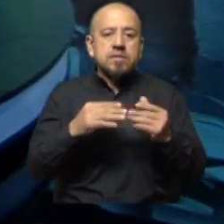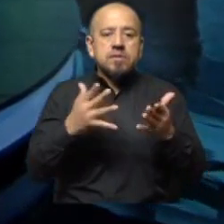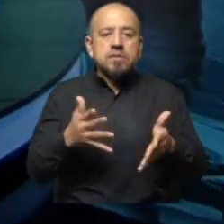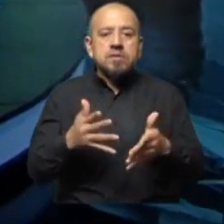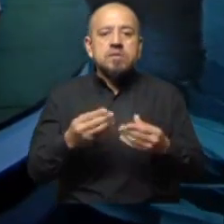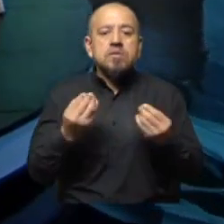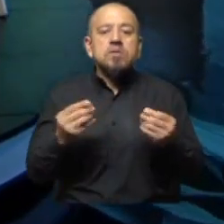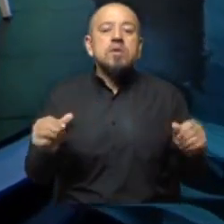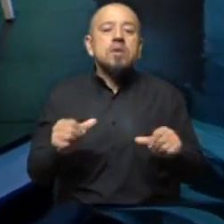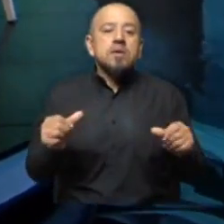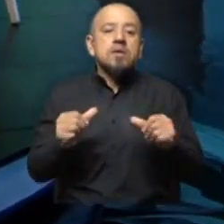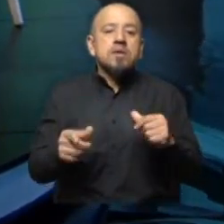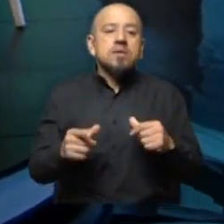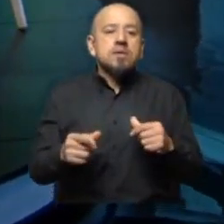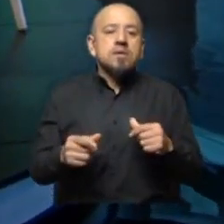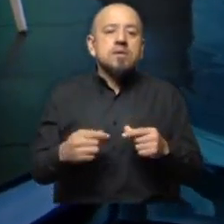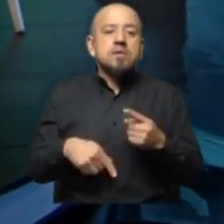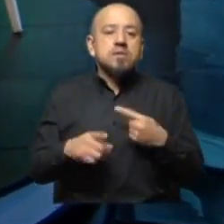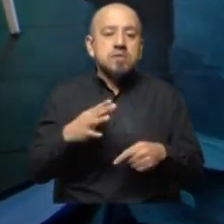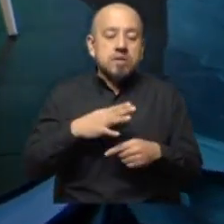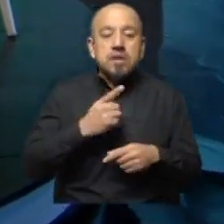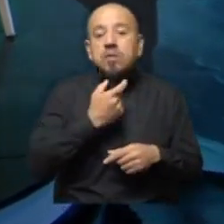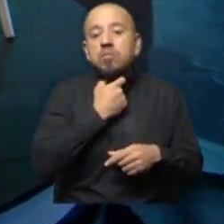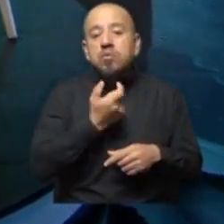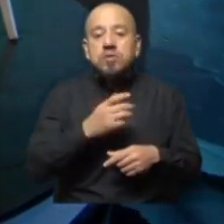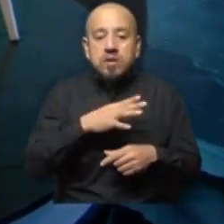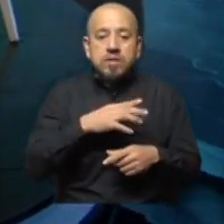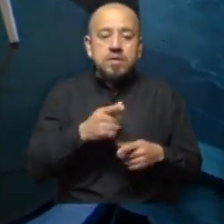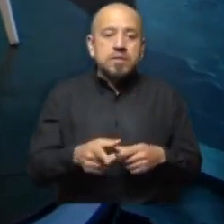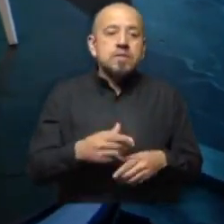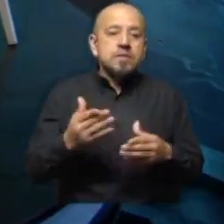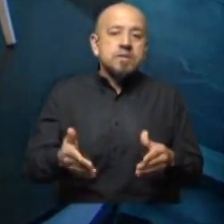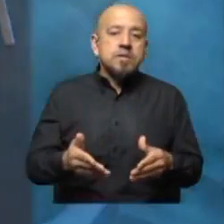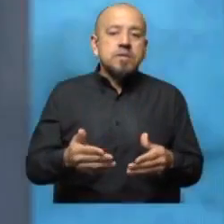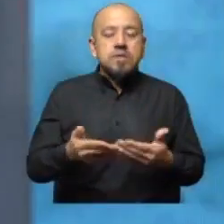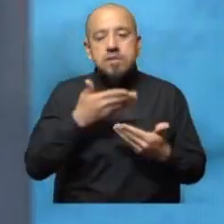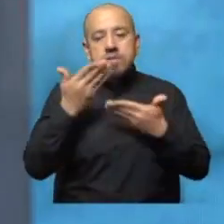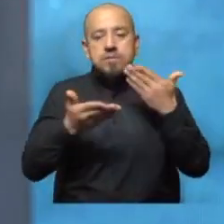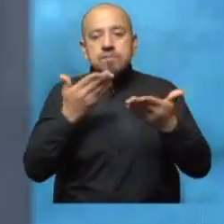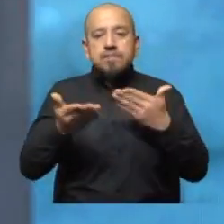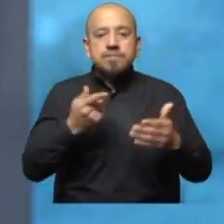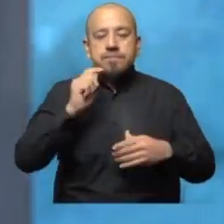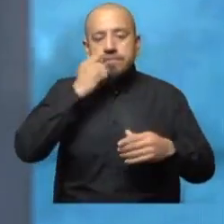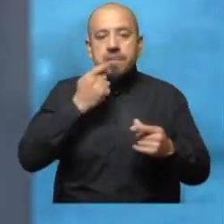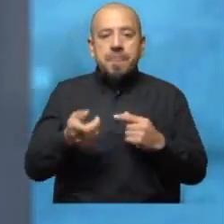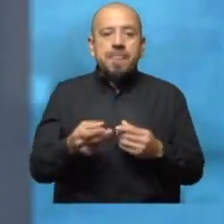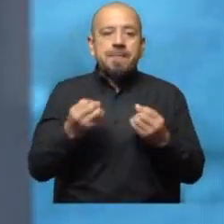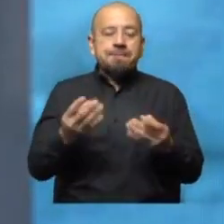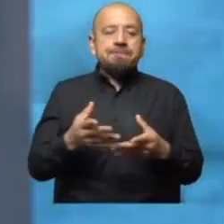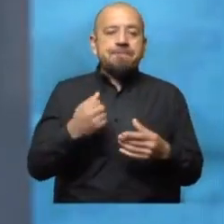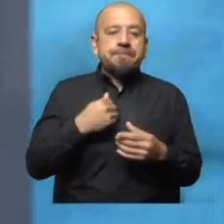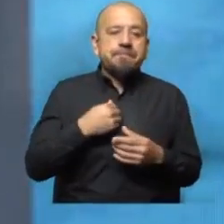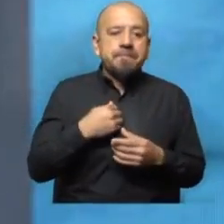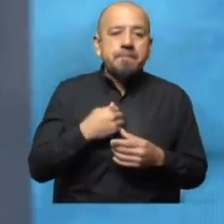modifique hoy tengo la voz y arranque a cantar ahí y me encantó porque yo amo cantar entonces